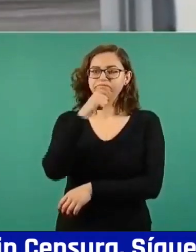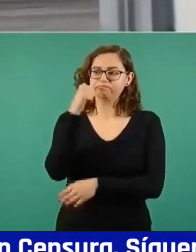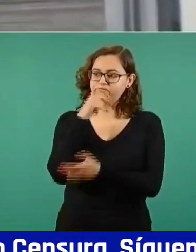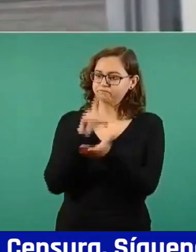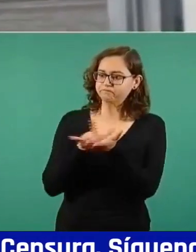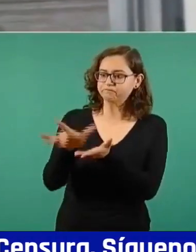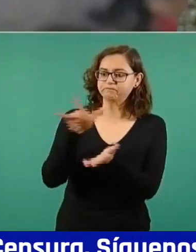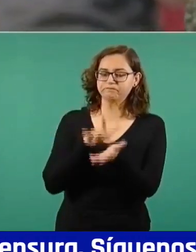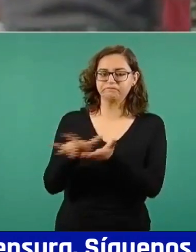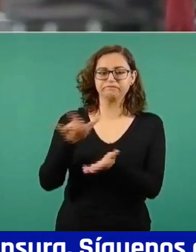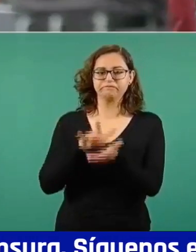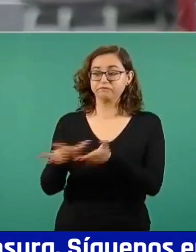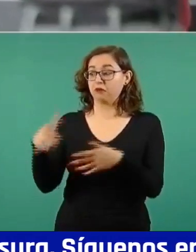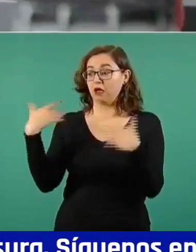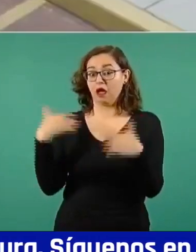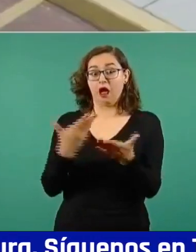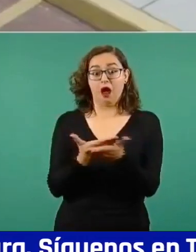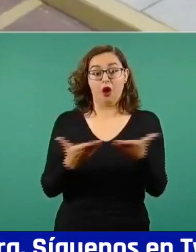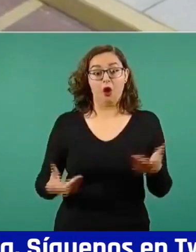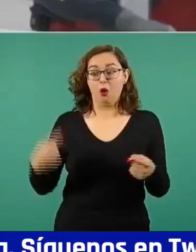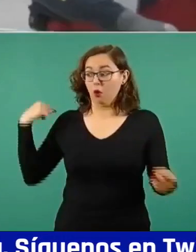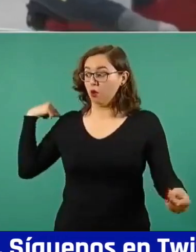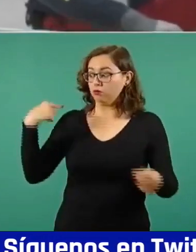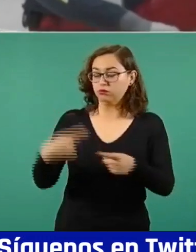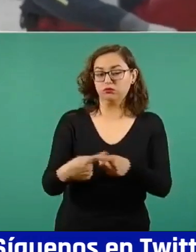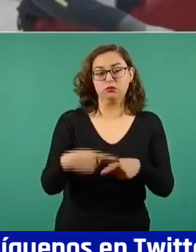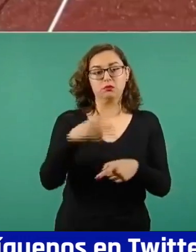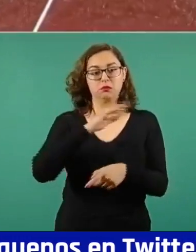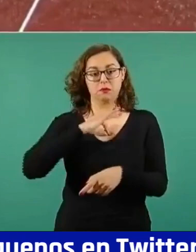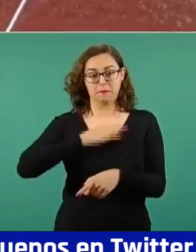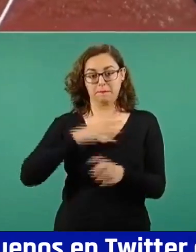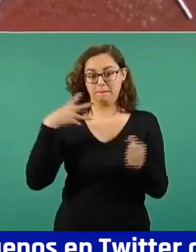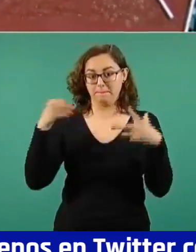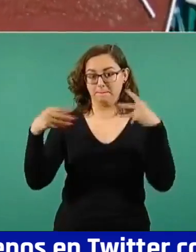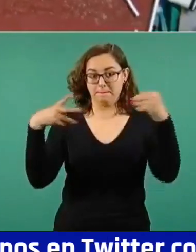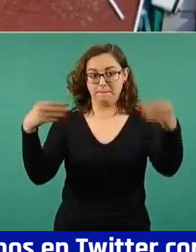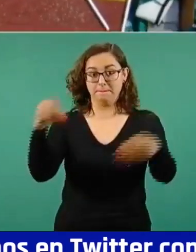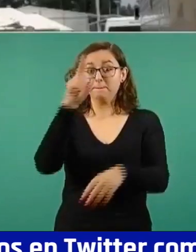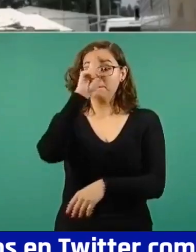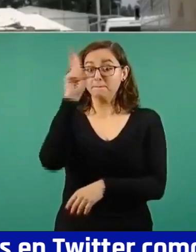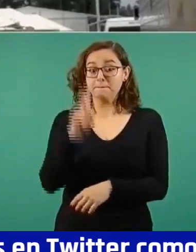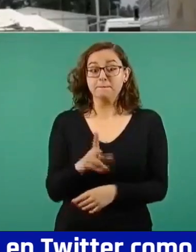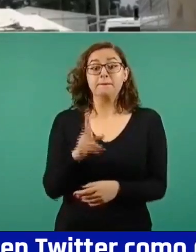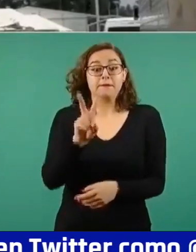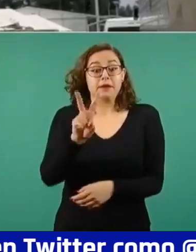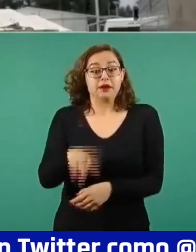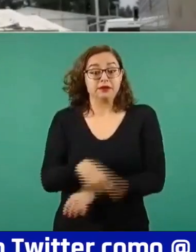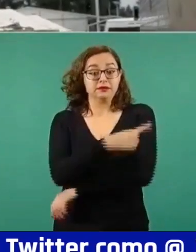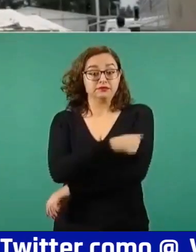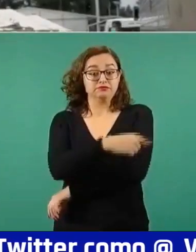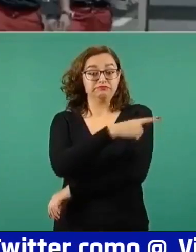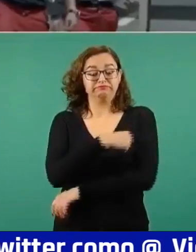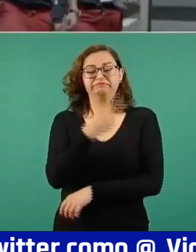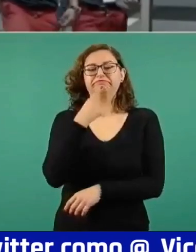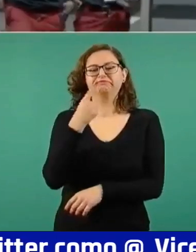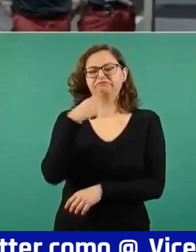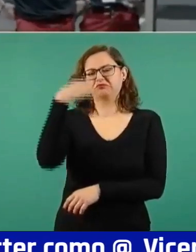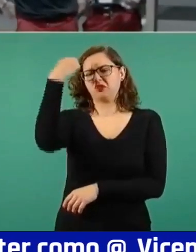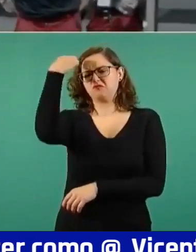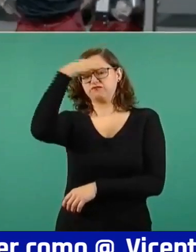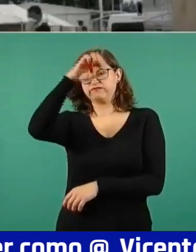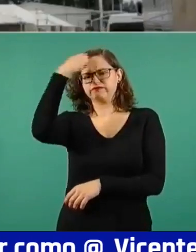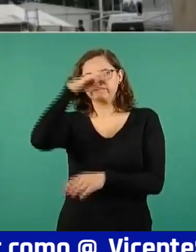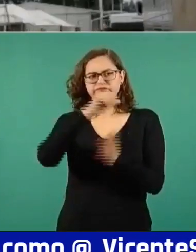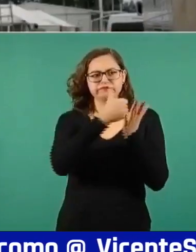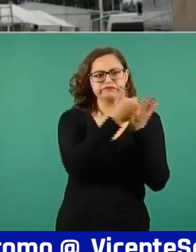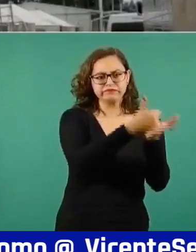La crisis sanitaria ha sido motivo para que Cruz Roja Mexicana no solamente ofrezca su experiencia prehospitalaria en el apoyo a